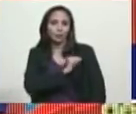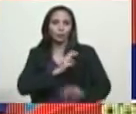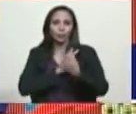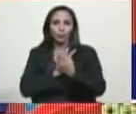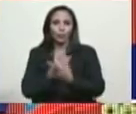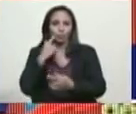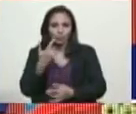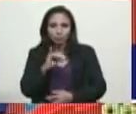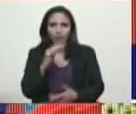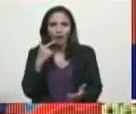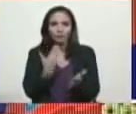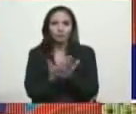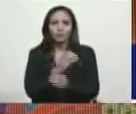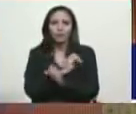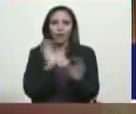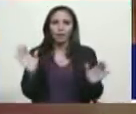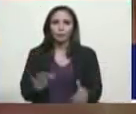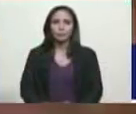voluntad.